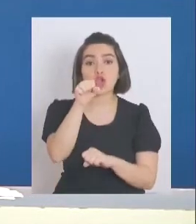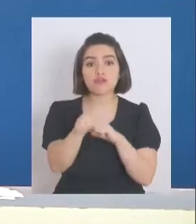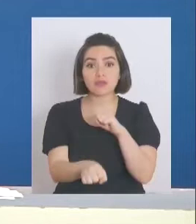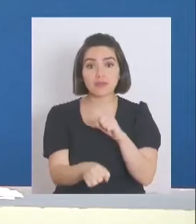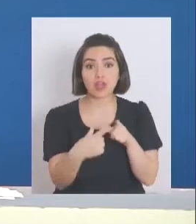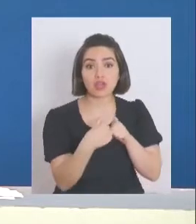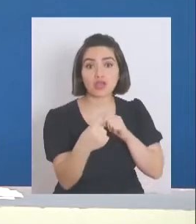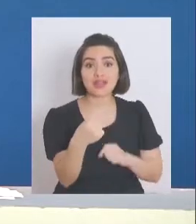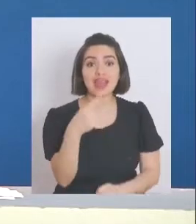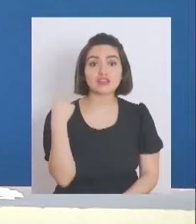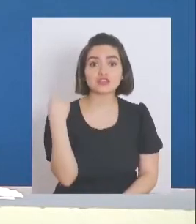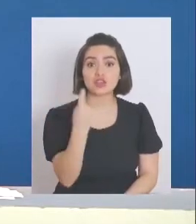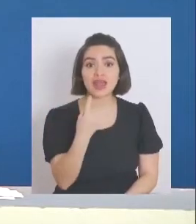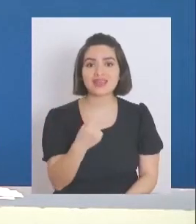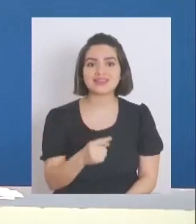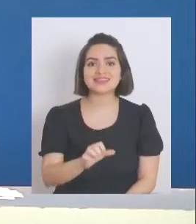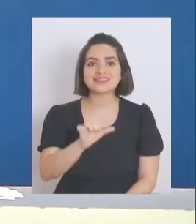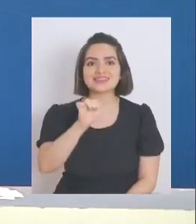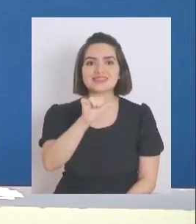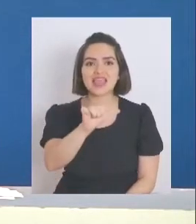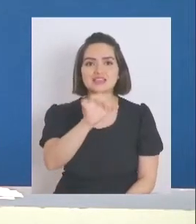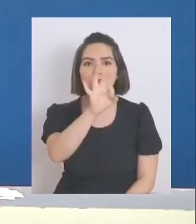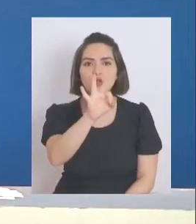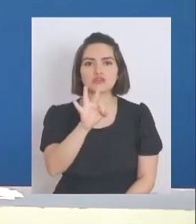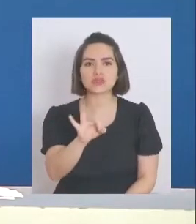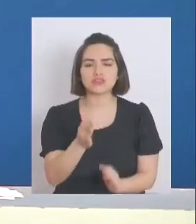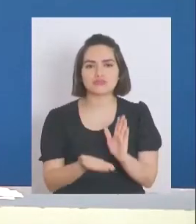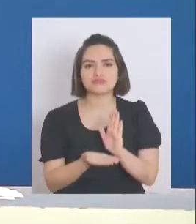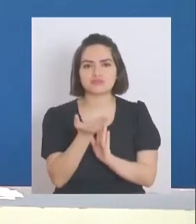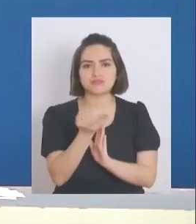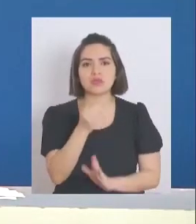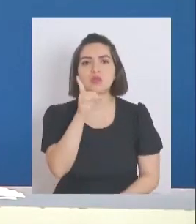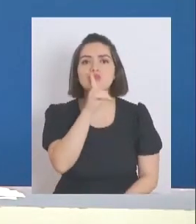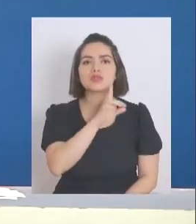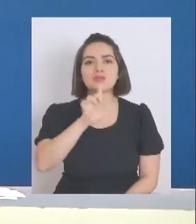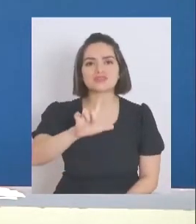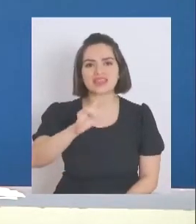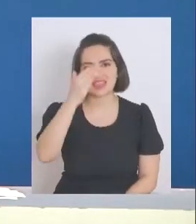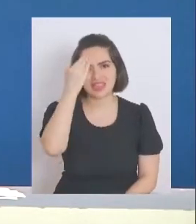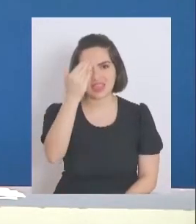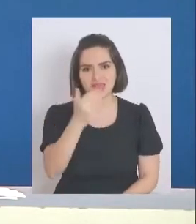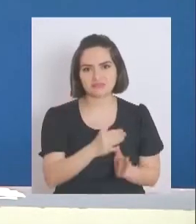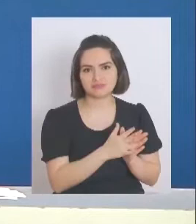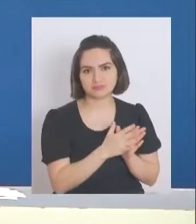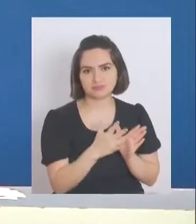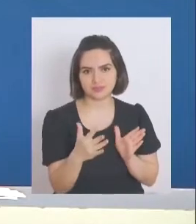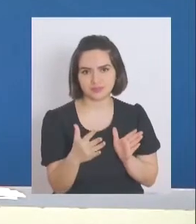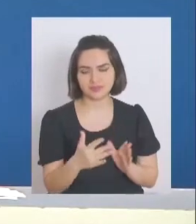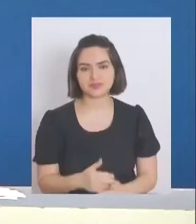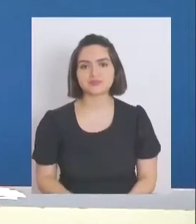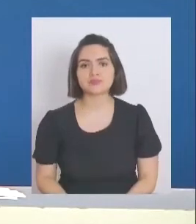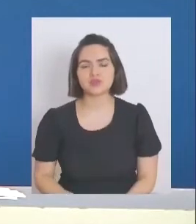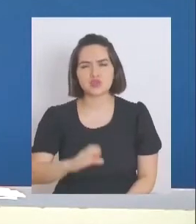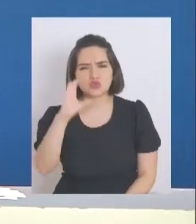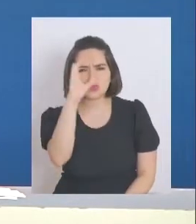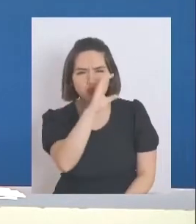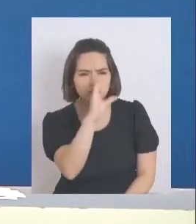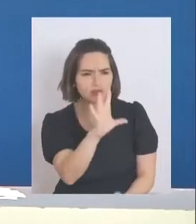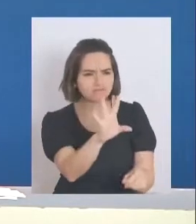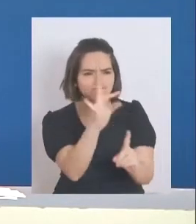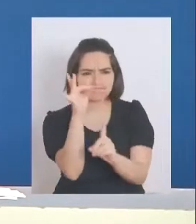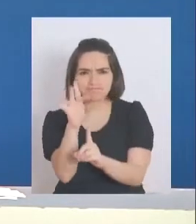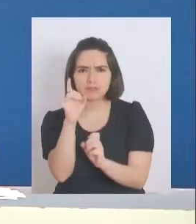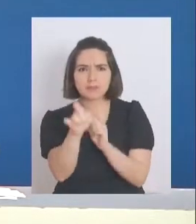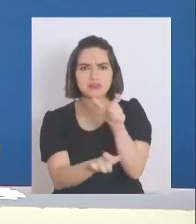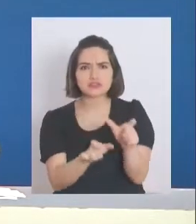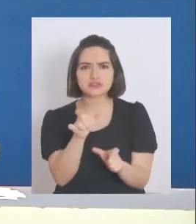nivel nacional es de un 6% en los últimos 7 días. La búsqueda activa de casos a nivel